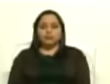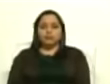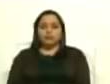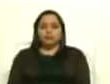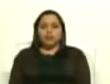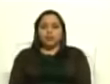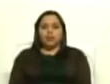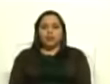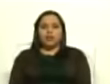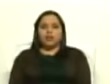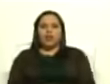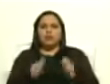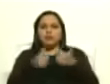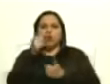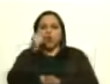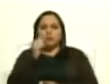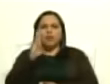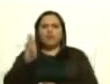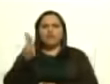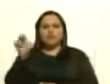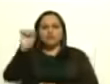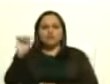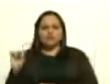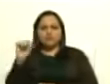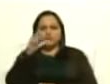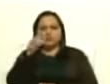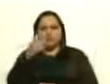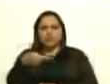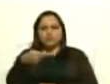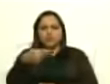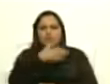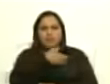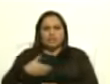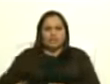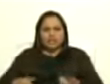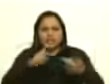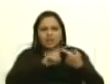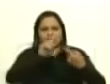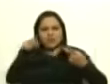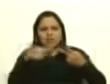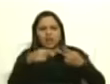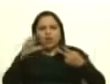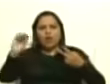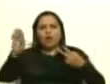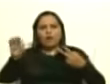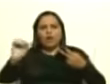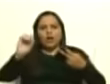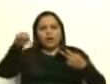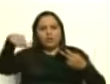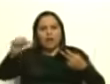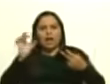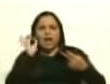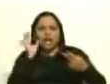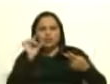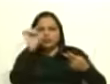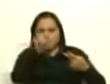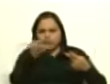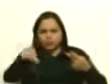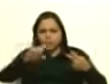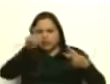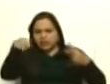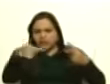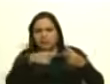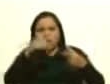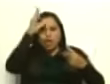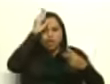mundo, cómo fue el periodo Obama, las barras en azul, cómo fue el periodo Trump,